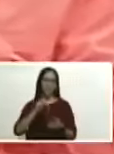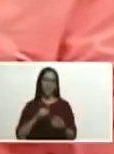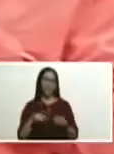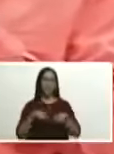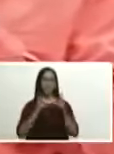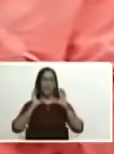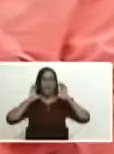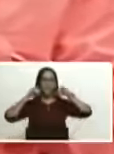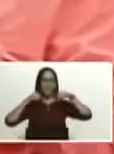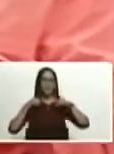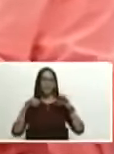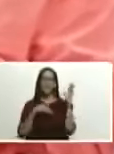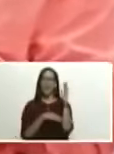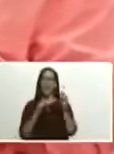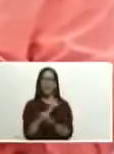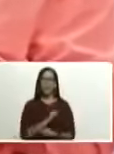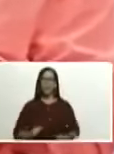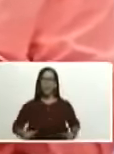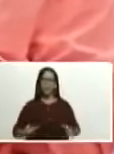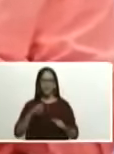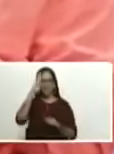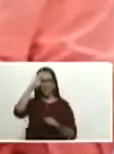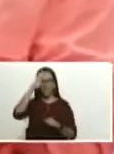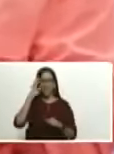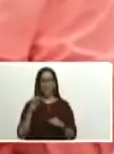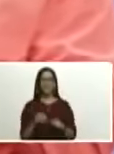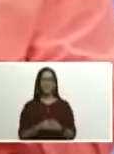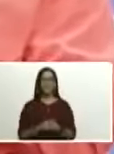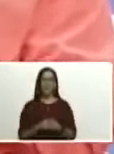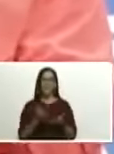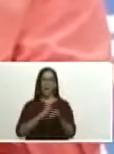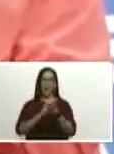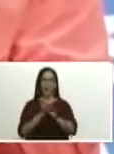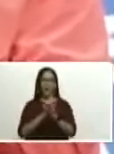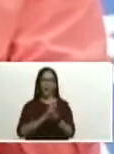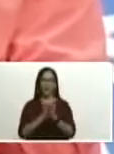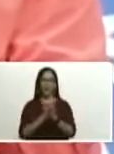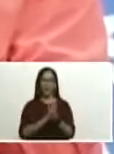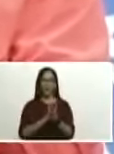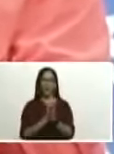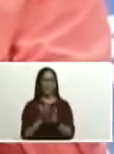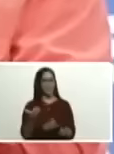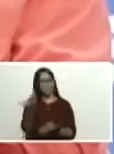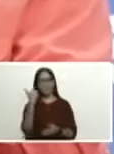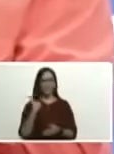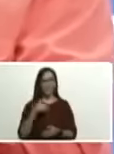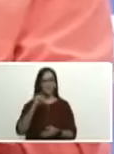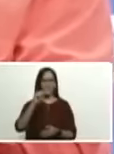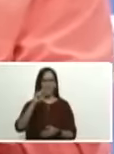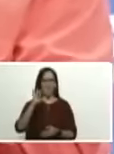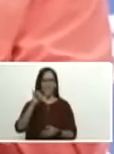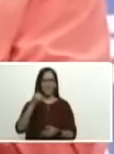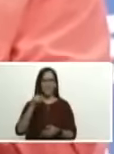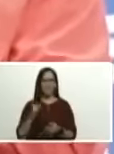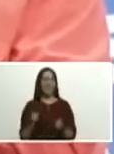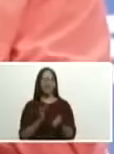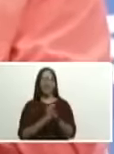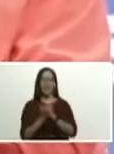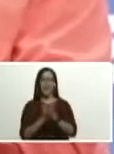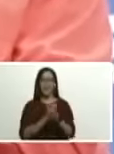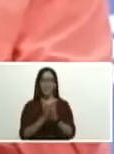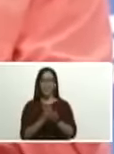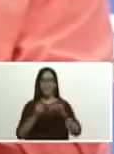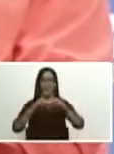Lara Portuguesa y Barinas. Harina para la arepa, Riaza, vente para acá, Riaza. Harina para